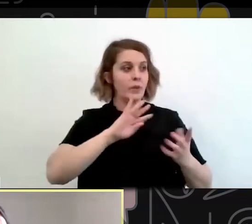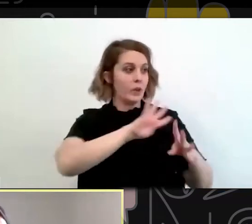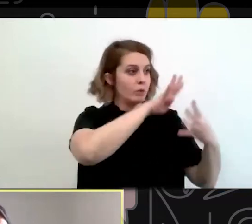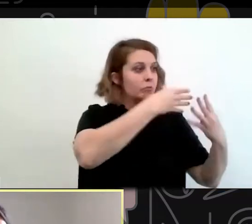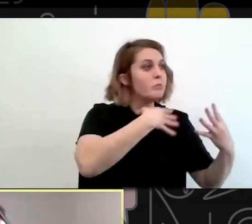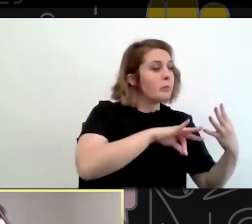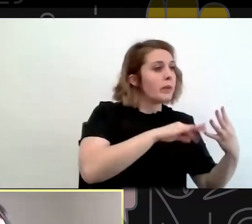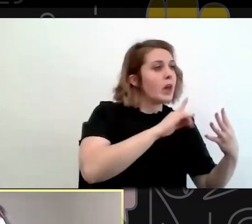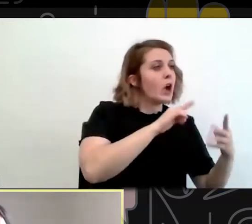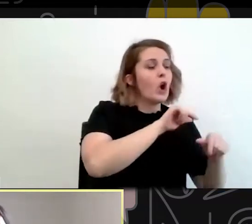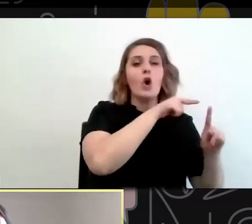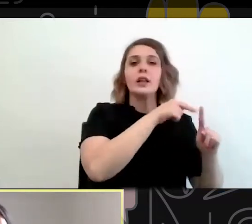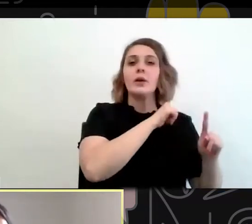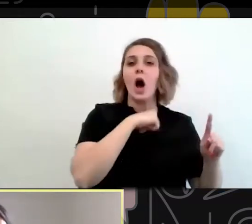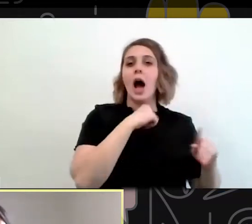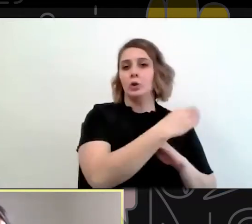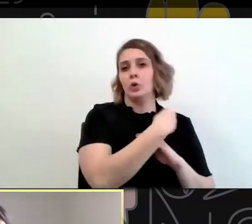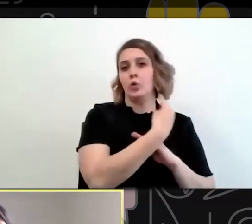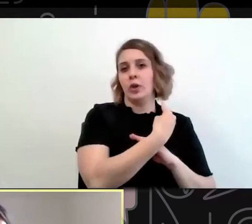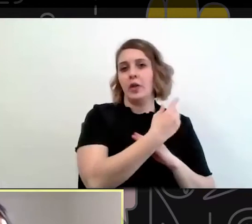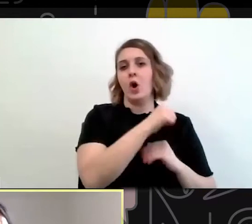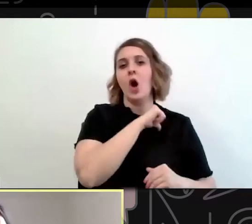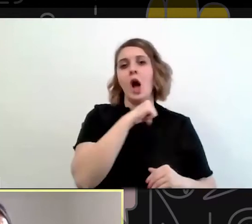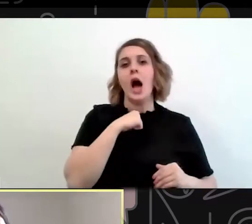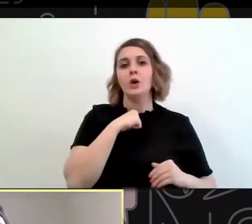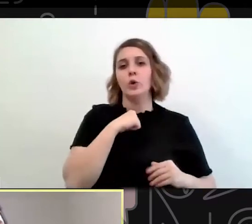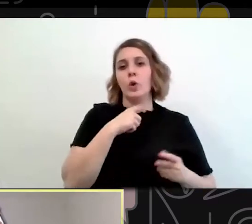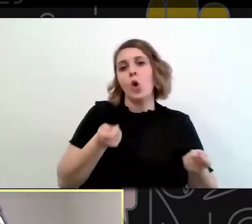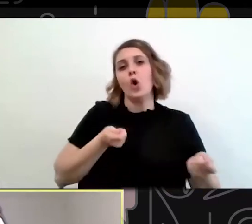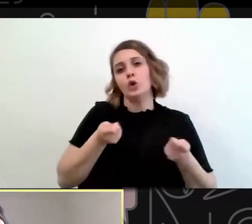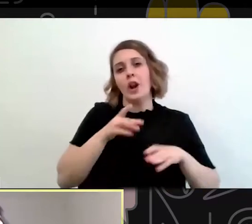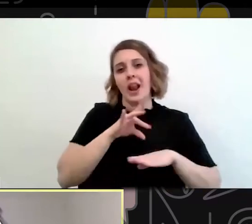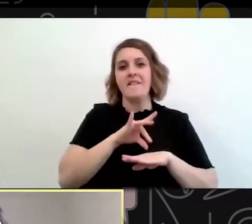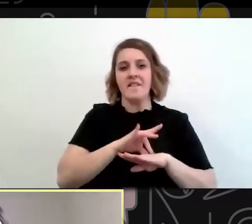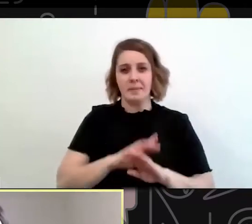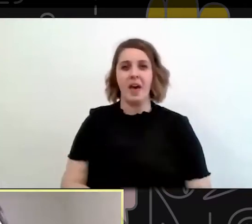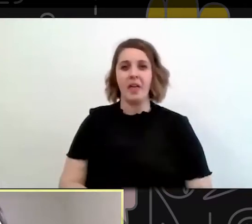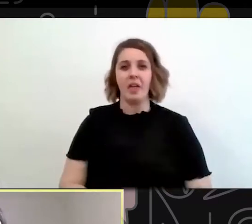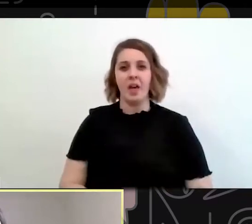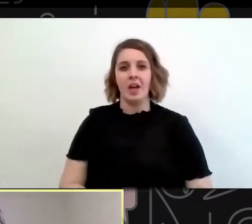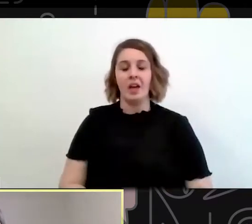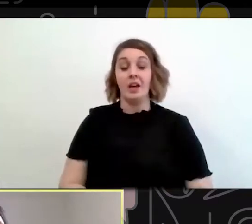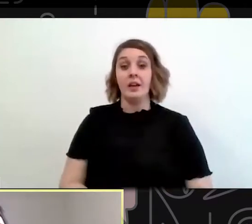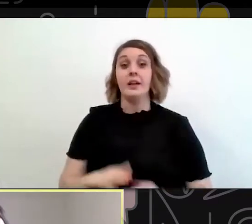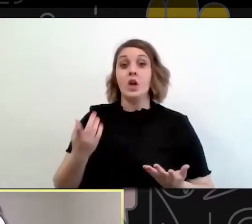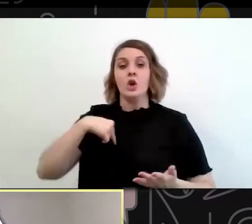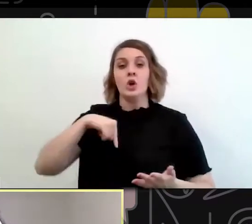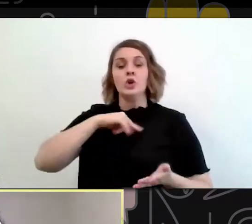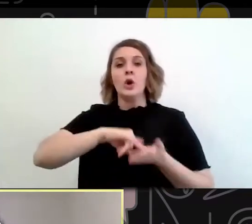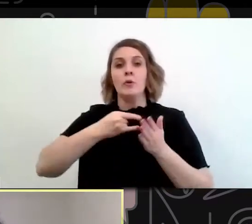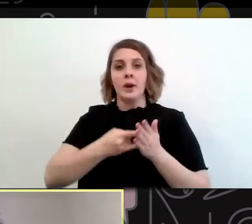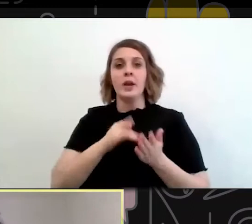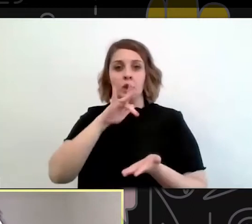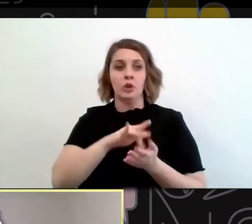en el autocuidado. Nosotros le llamamos automanejo de la enfermedad. Entonces, nuestros proyectos están dirigidos a esto. Y luego, en evaluación de